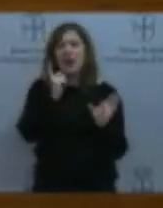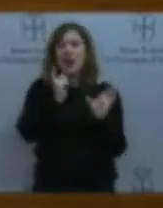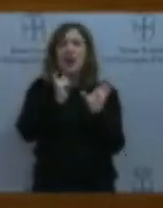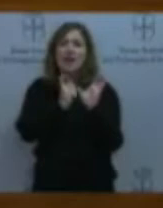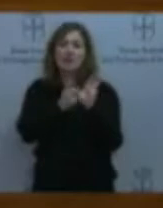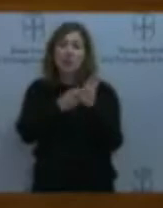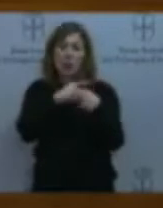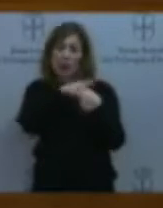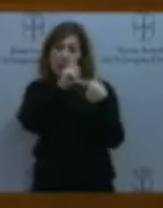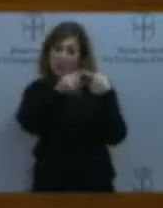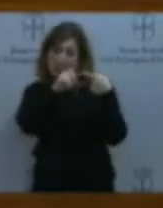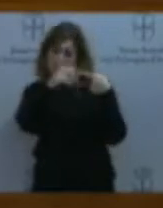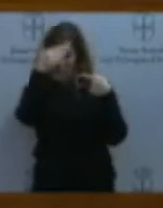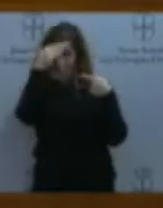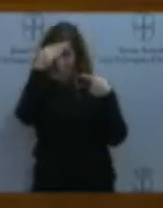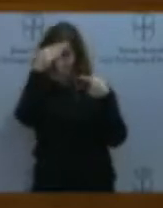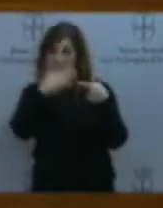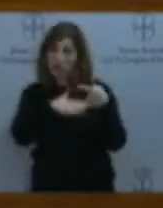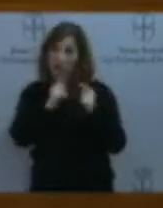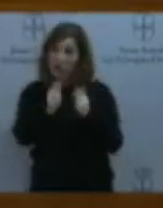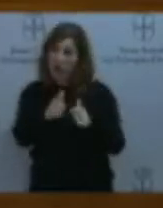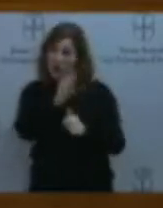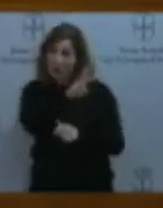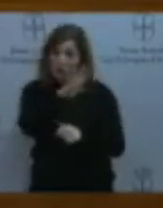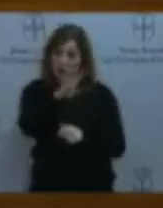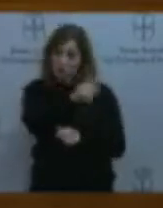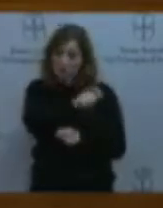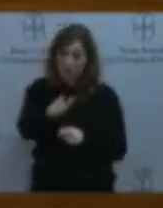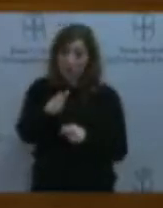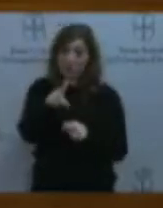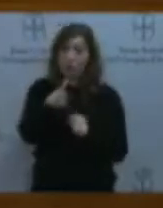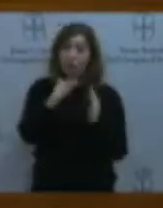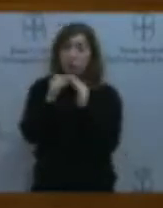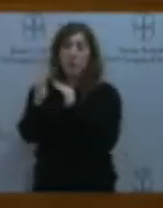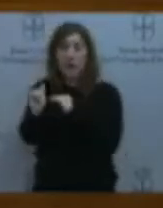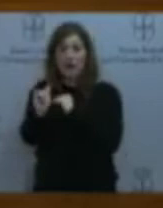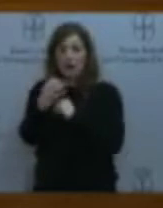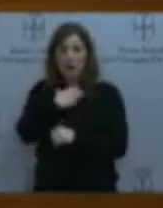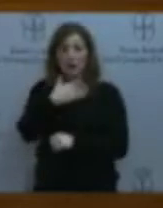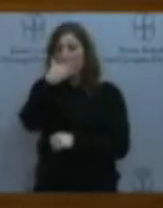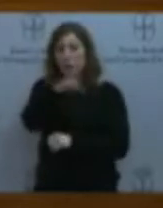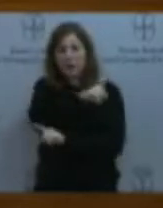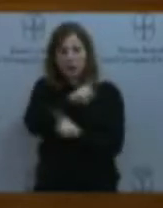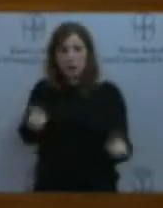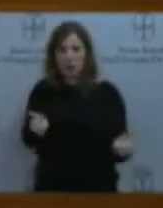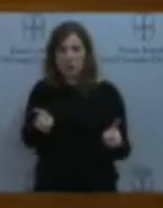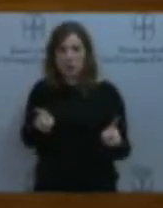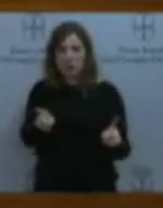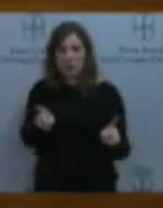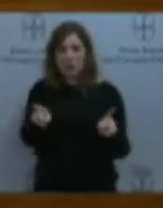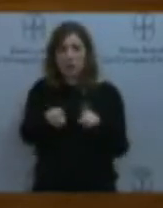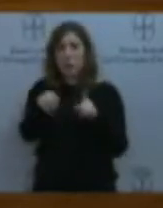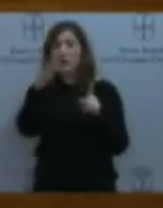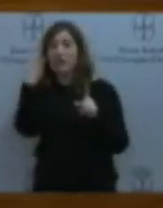delante, les va a satisfacer? A esas 34 personas que tenían derecho a la vivienda y que no siquiera les pueden demandar, como se podrían hacer en